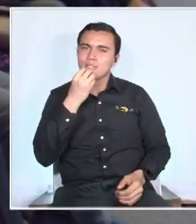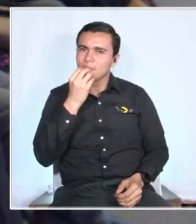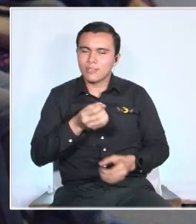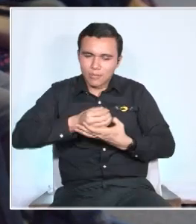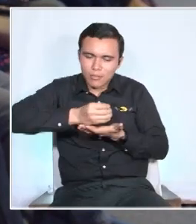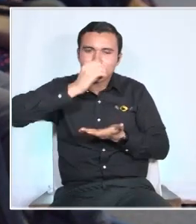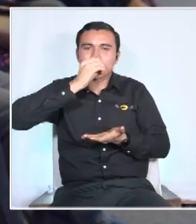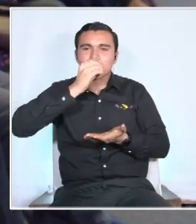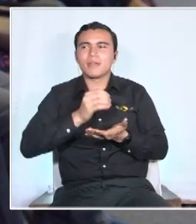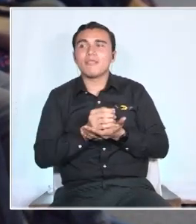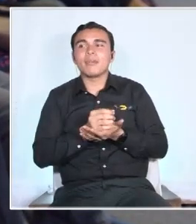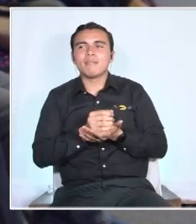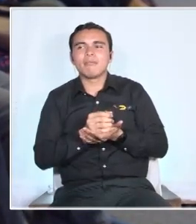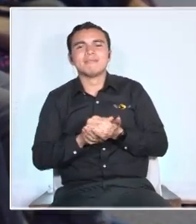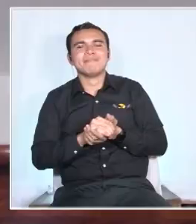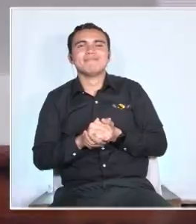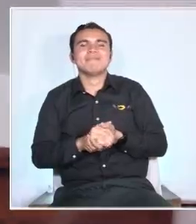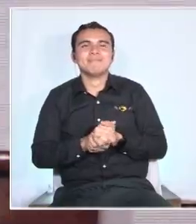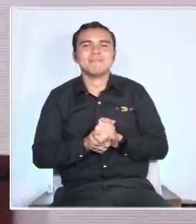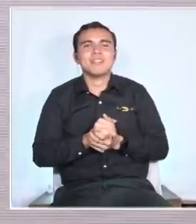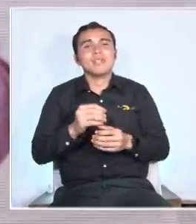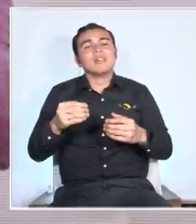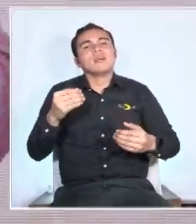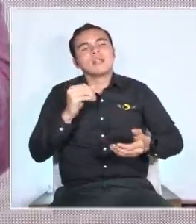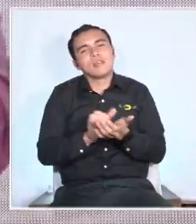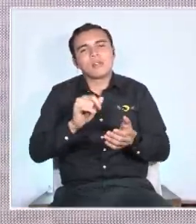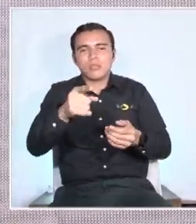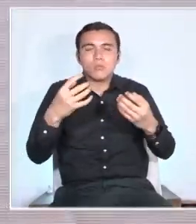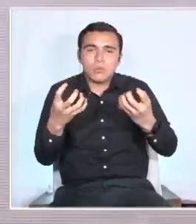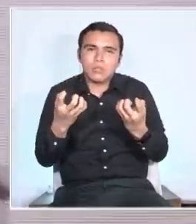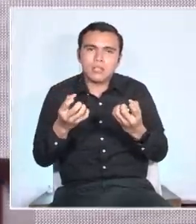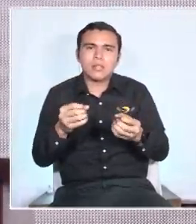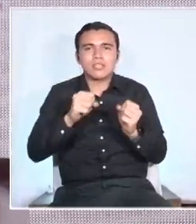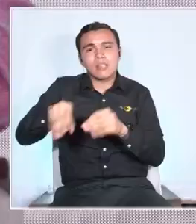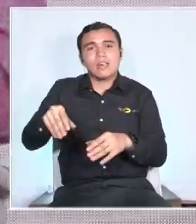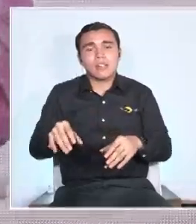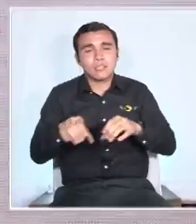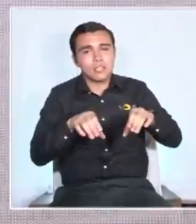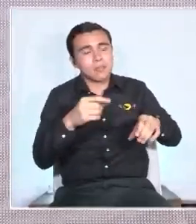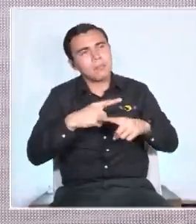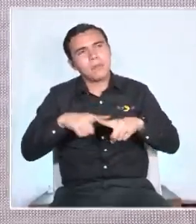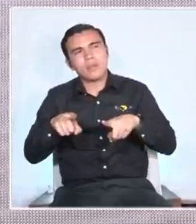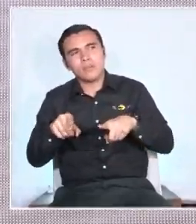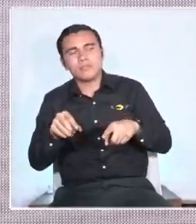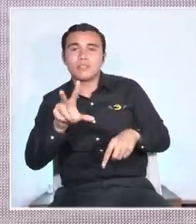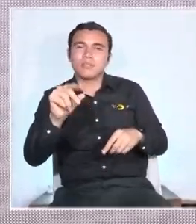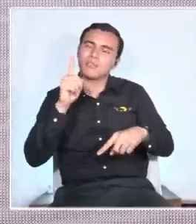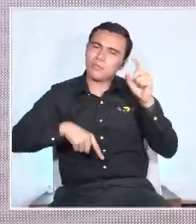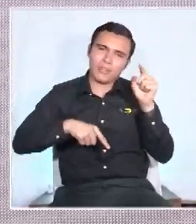el café. So, una debilidad es aquello que tú quieres dejar de hacer, pero no lo dejas de